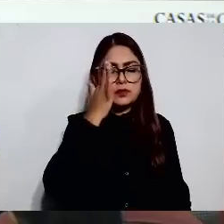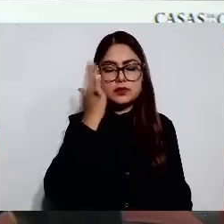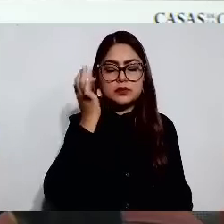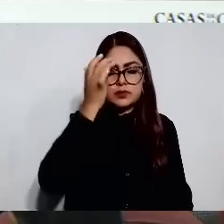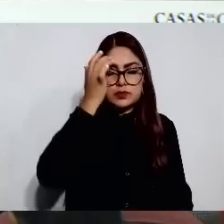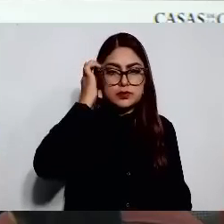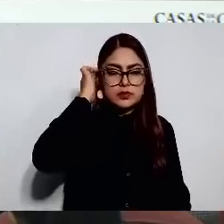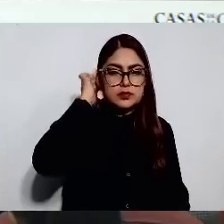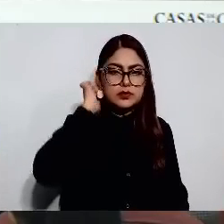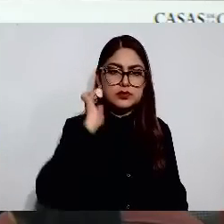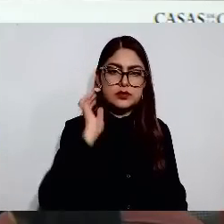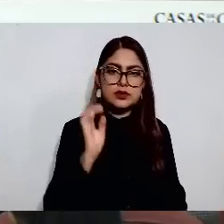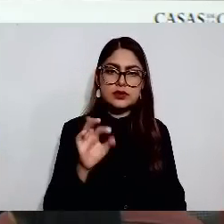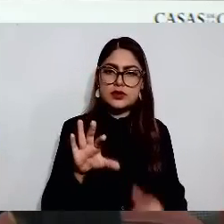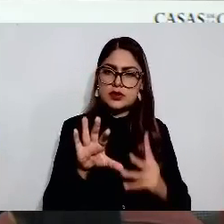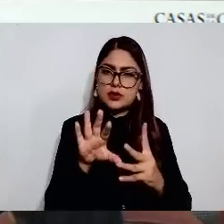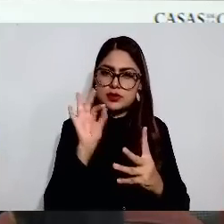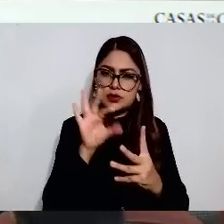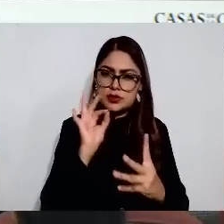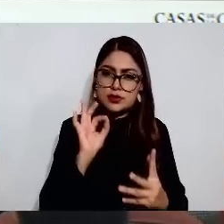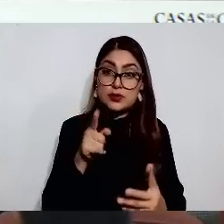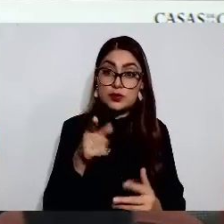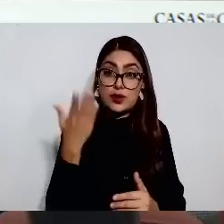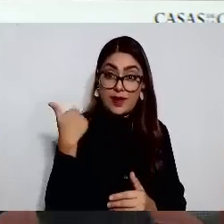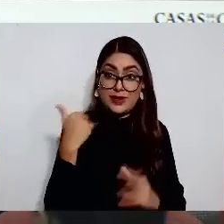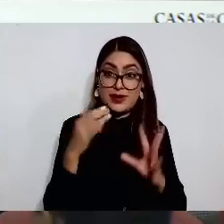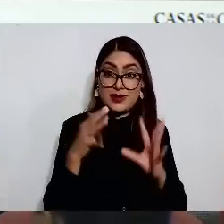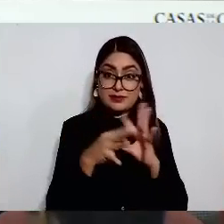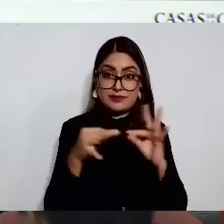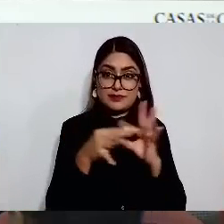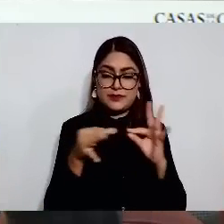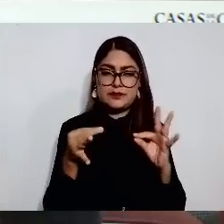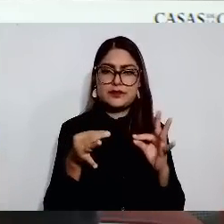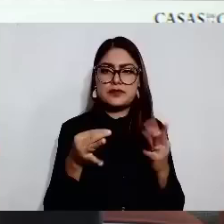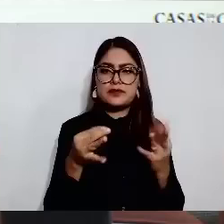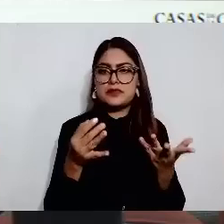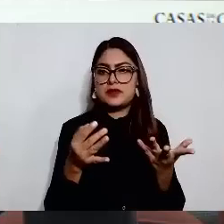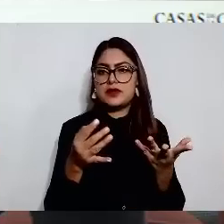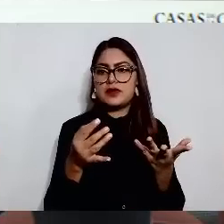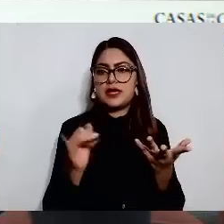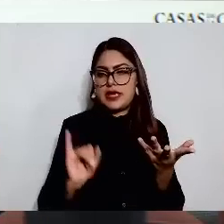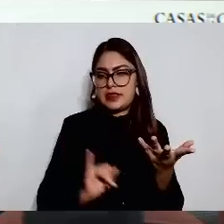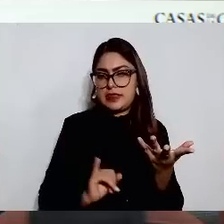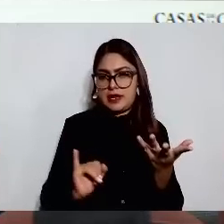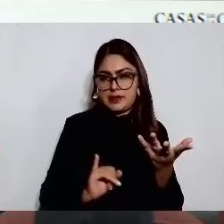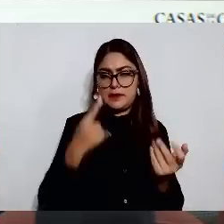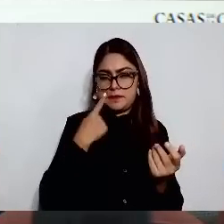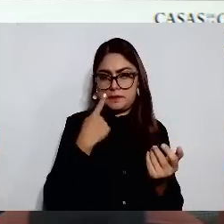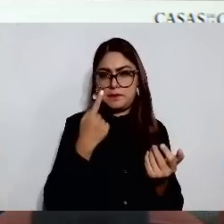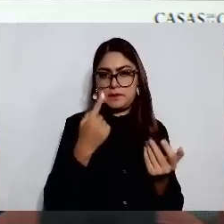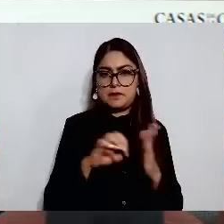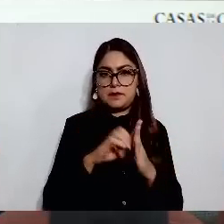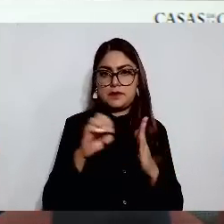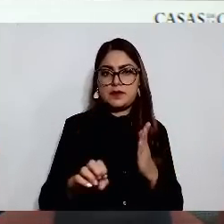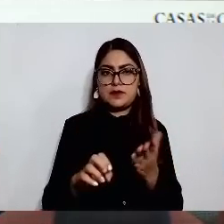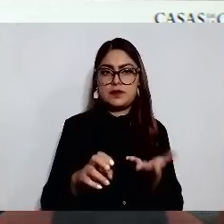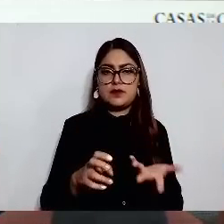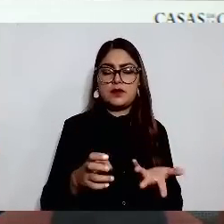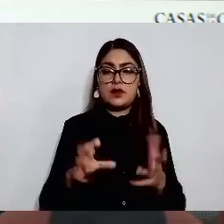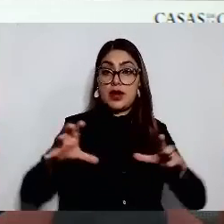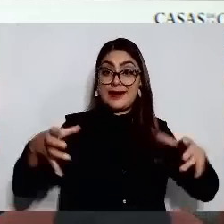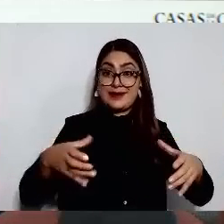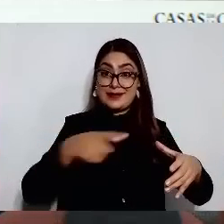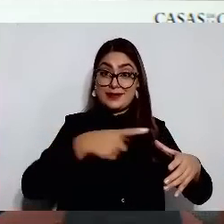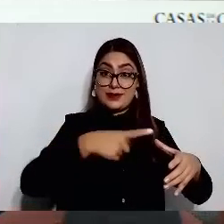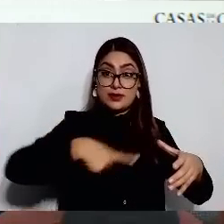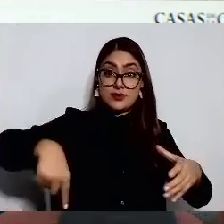resaltar algunas cosas que dijo Fátima, muy poderosas. Por ejemplo, el valor colectivo y de interés público